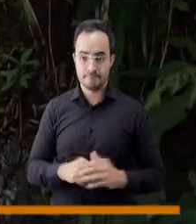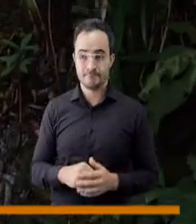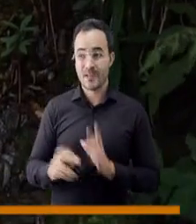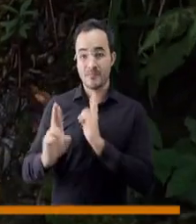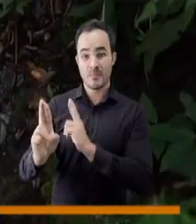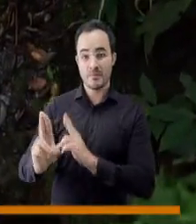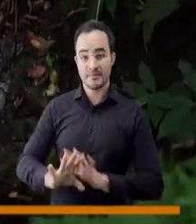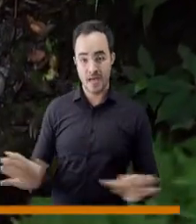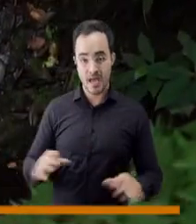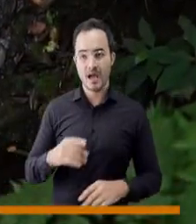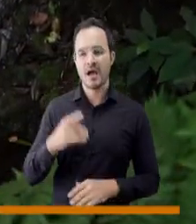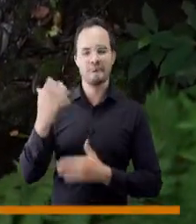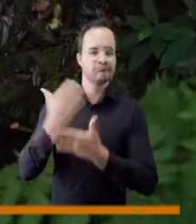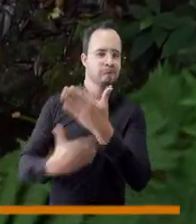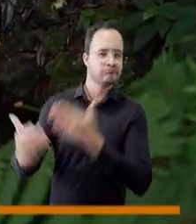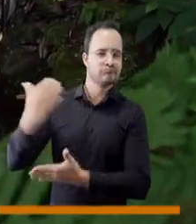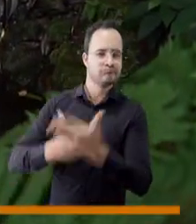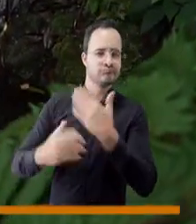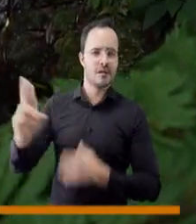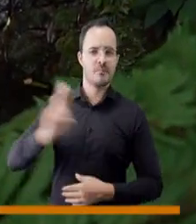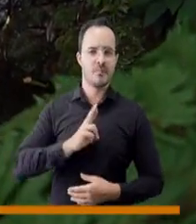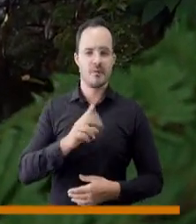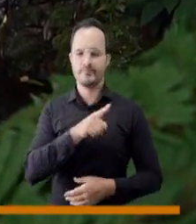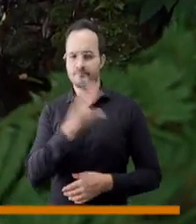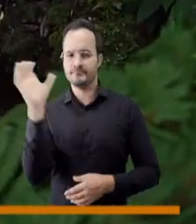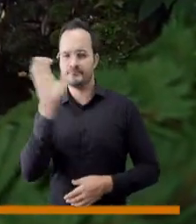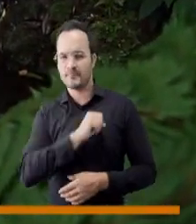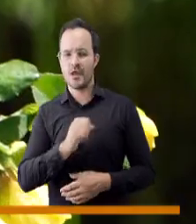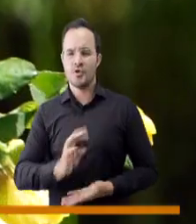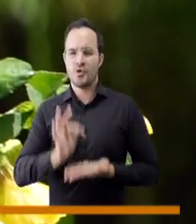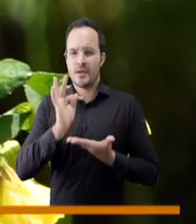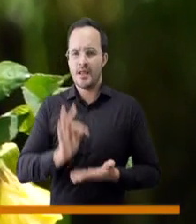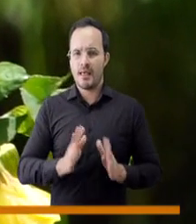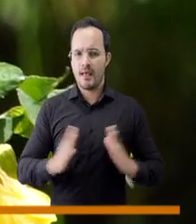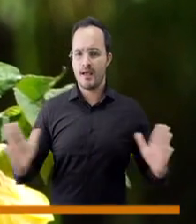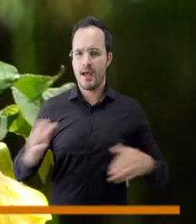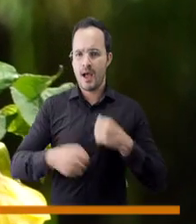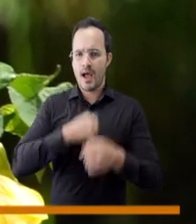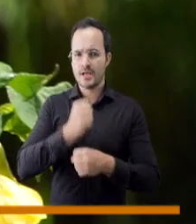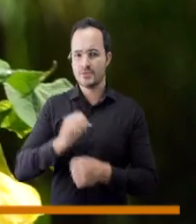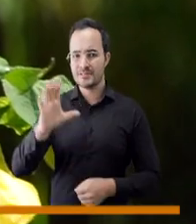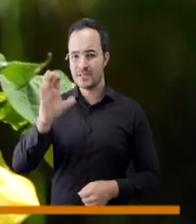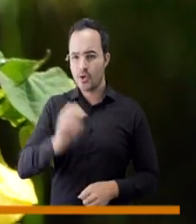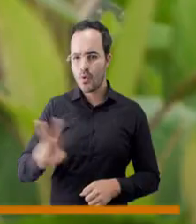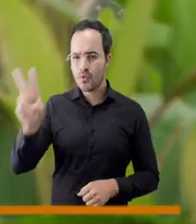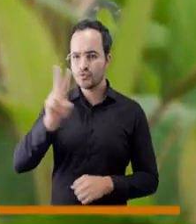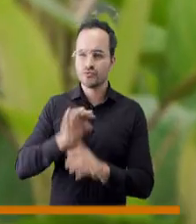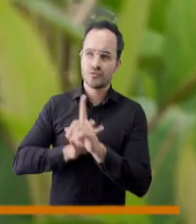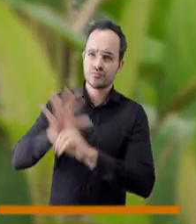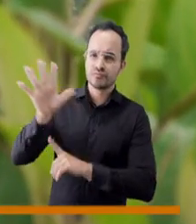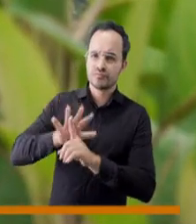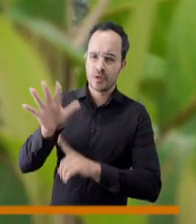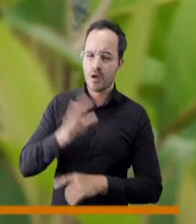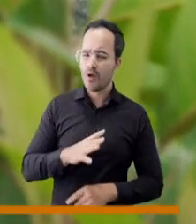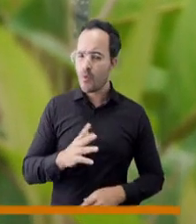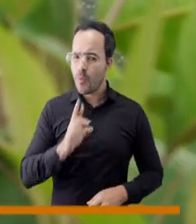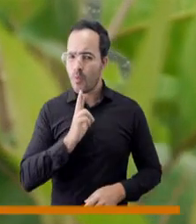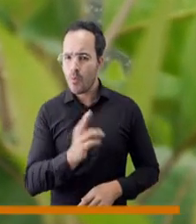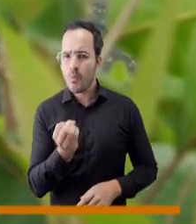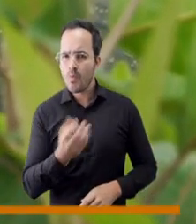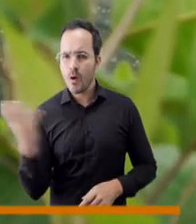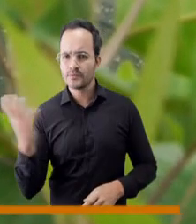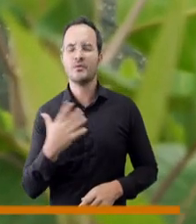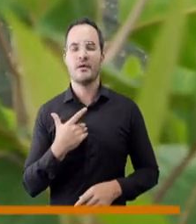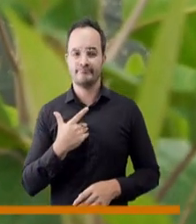en nuestro quehacer. Una vez calculada la huella, ahí te va a arrojar tus emisiones, son tantas toneladas de CO2 al año, y lo más